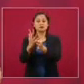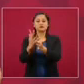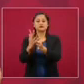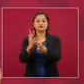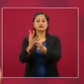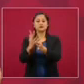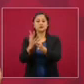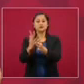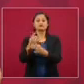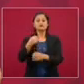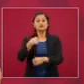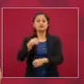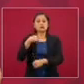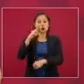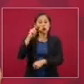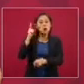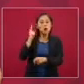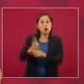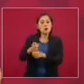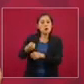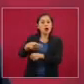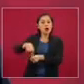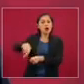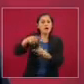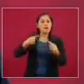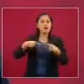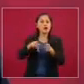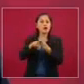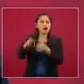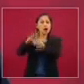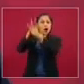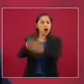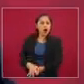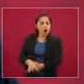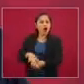la libertad de prensa, la libertad de expresión.